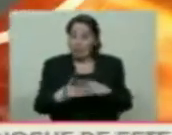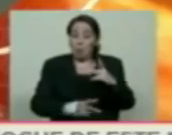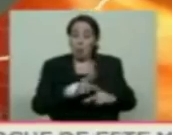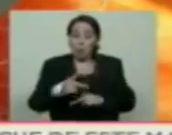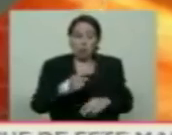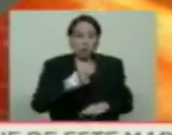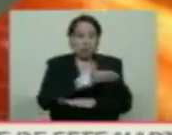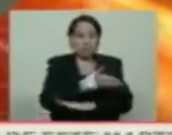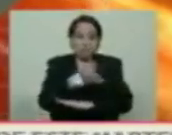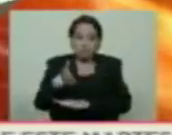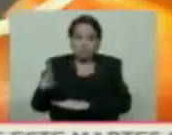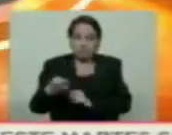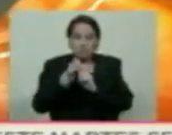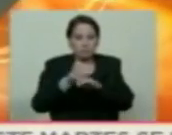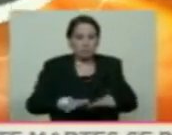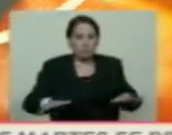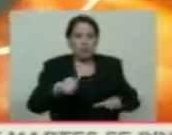varias zonas de este estado.